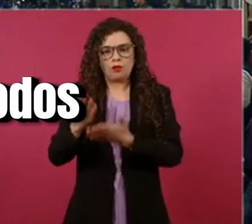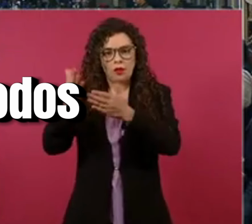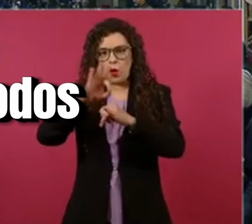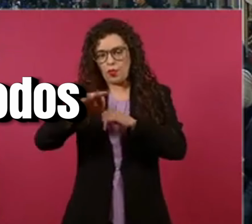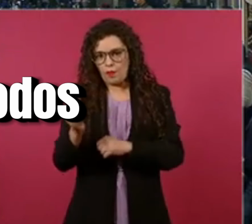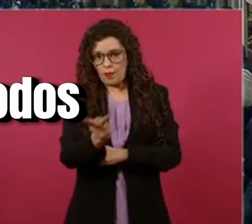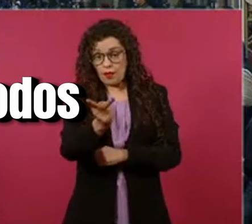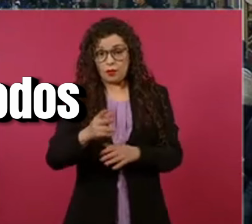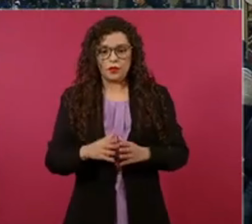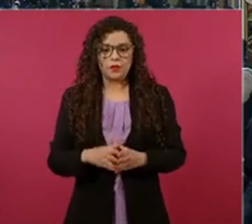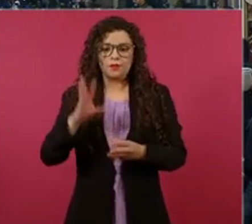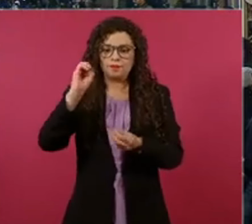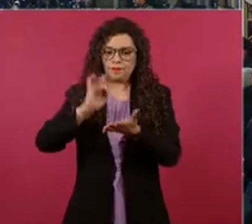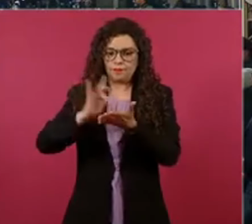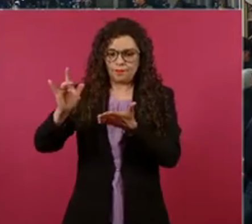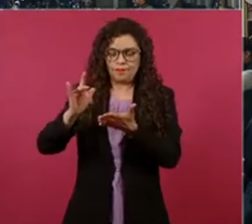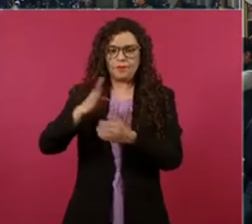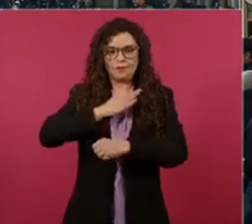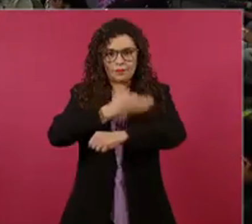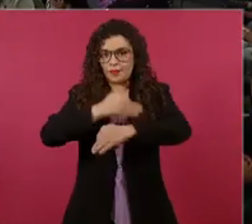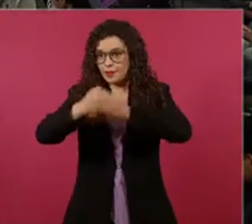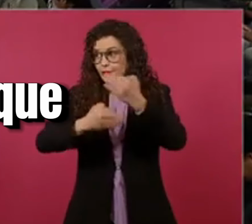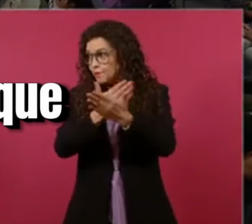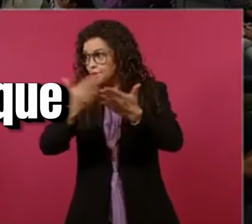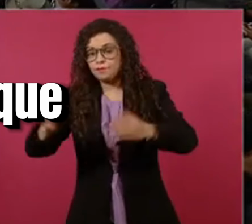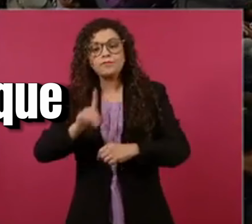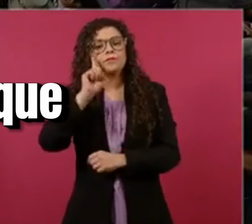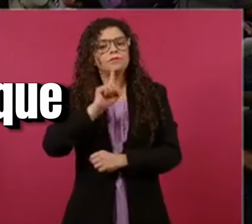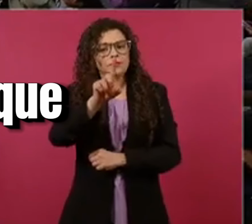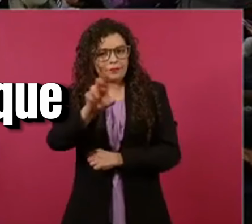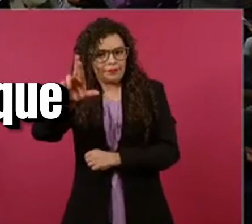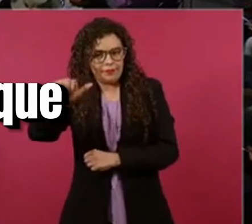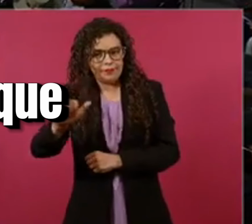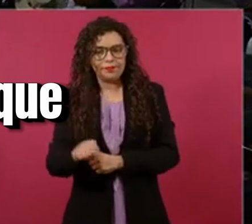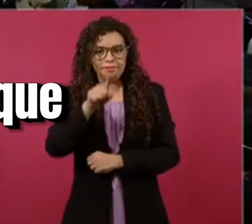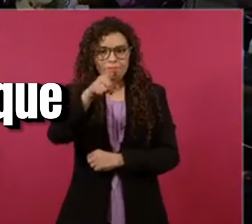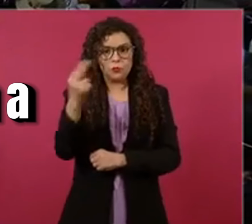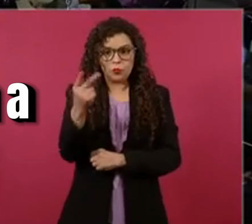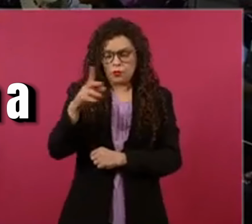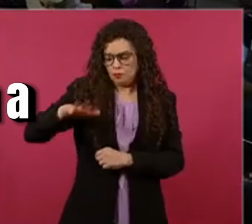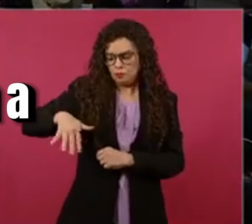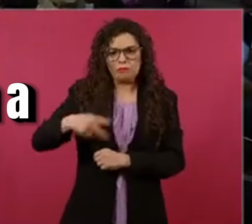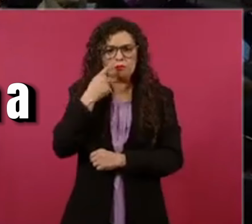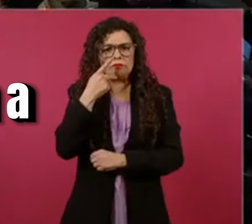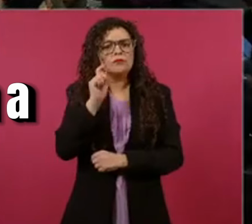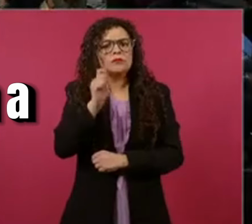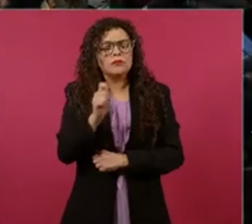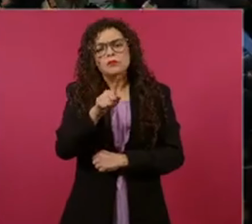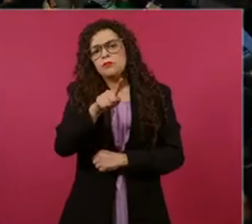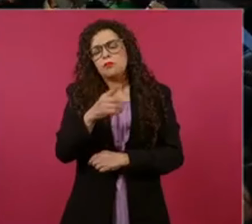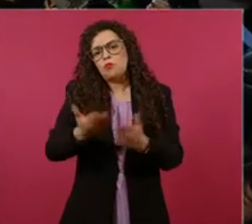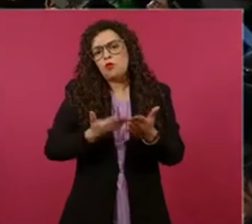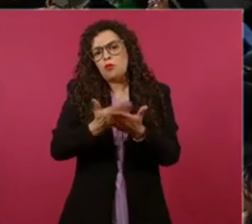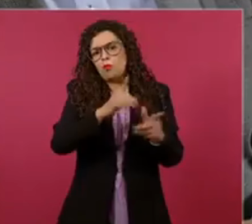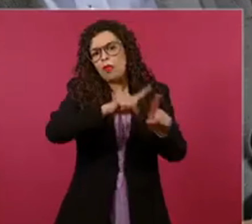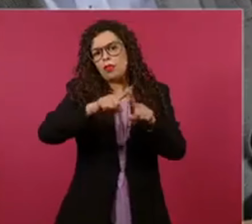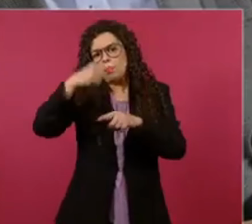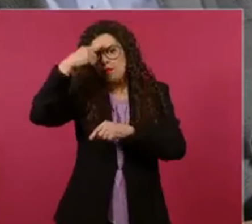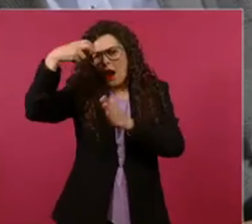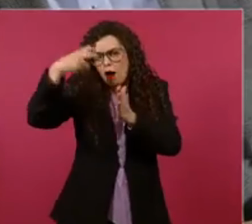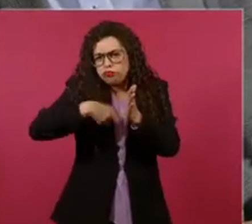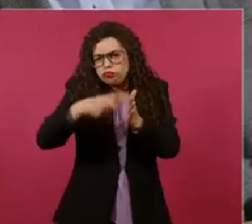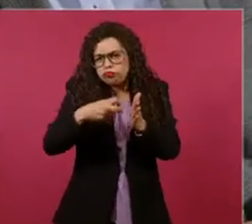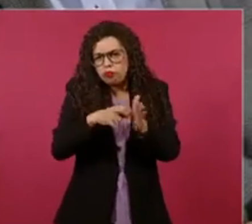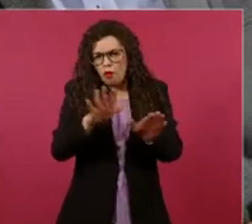Gracias, ¿qué tal? Muy buenas tardes a todos y a todas. Doctora, usted acaba de mencionar hace rato que todo lo que son las reformas que va a proponer se